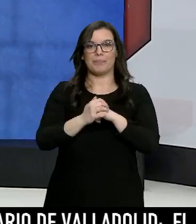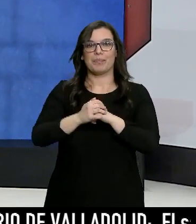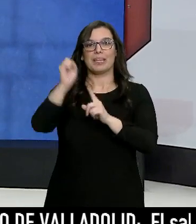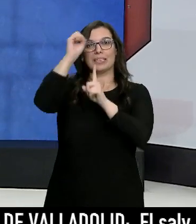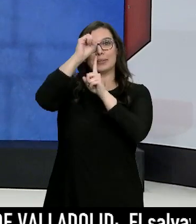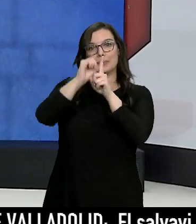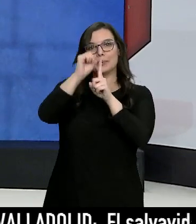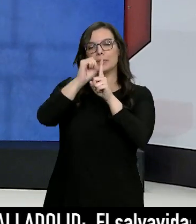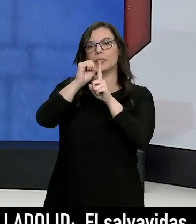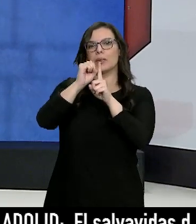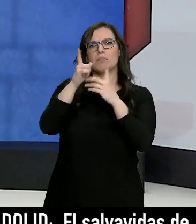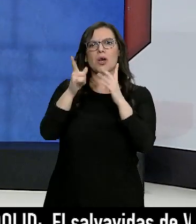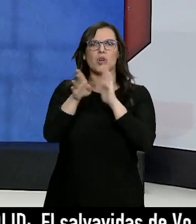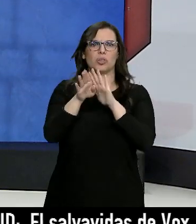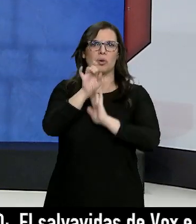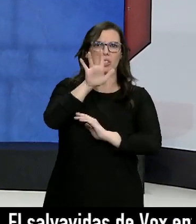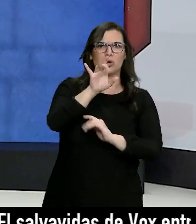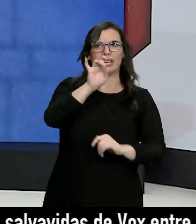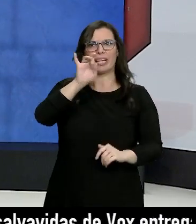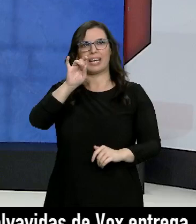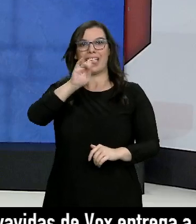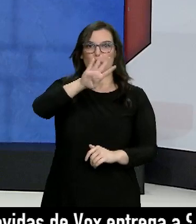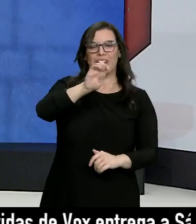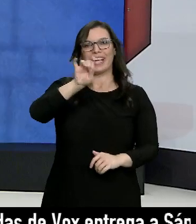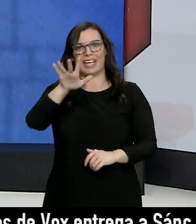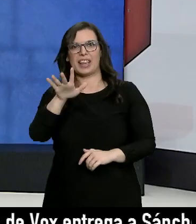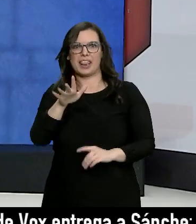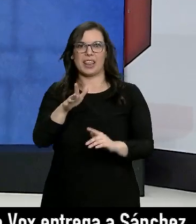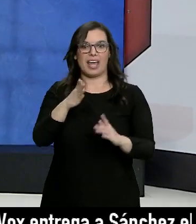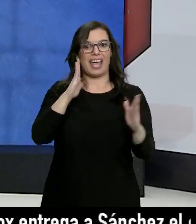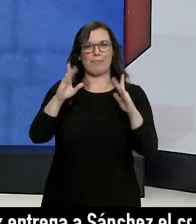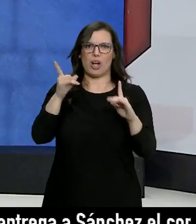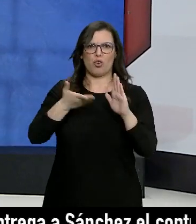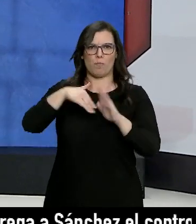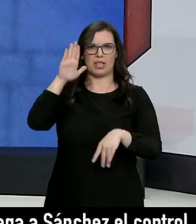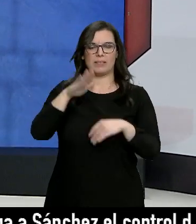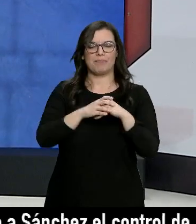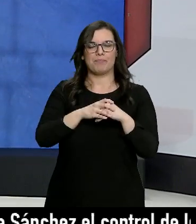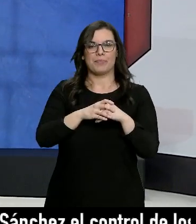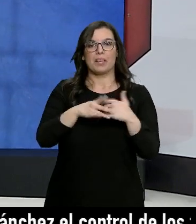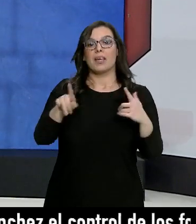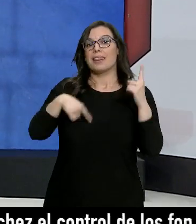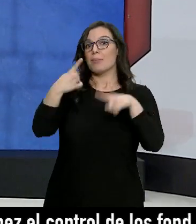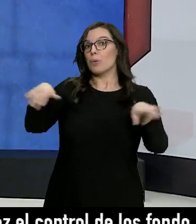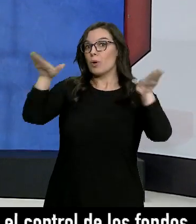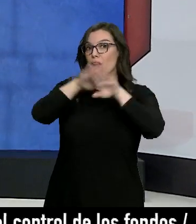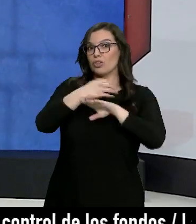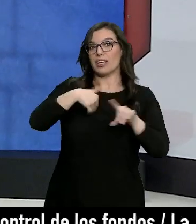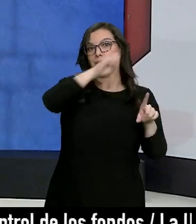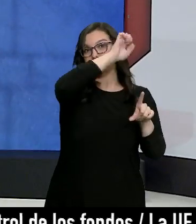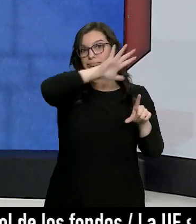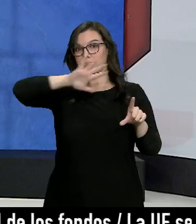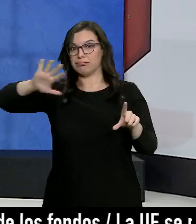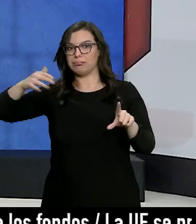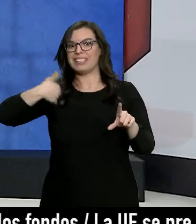temperaturas bajan un poco, pero siguen siendo de 14 o 15 grados, altas todavía para la época del año. Por la noche, como decíamos, llega esa borrasca Justin, la